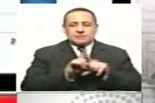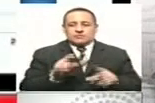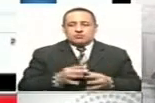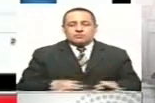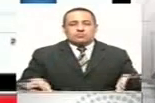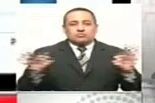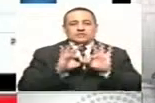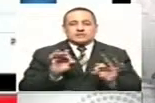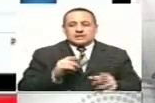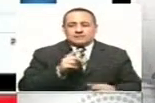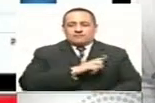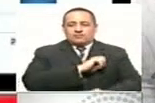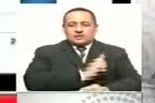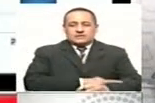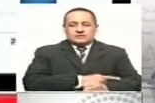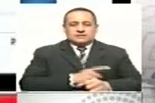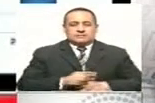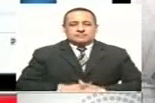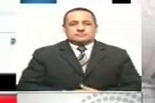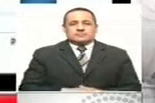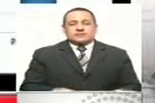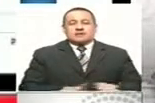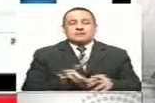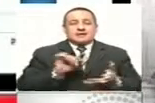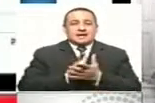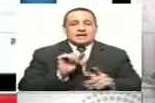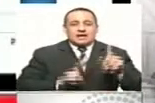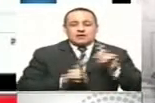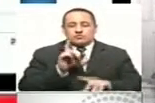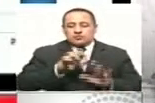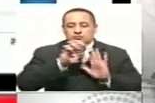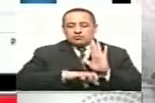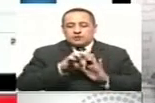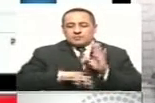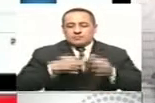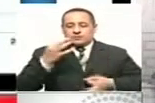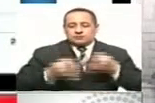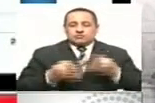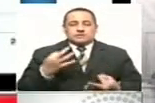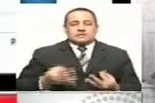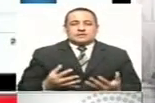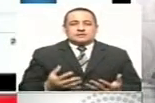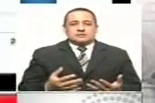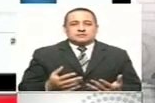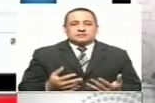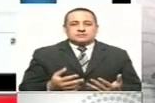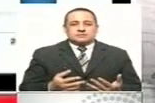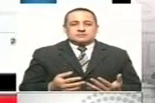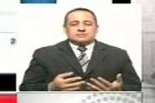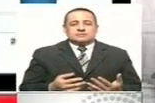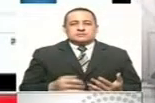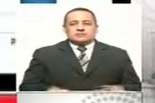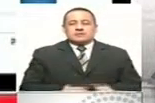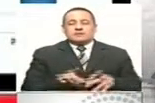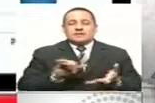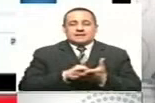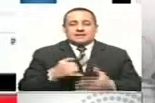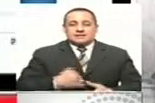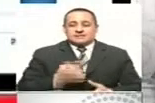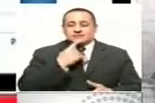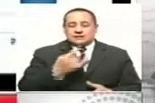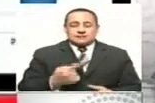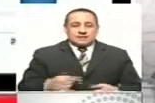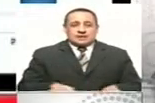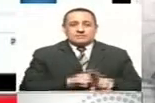importante fortalecer. Hay algunos programas presupuestales que están